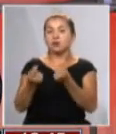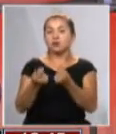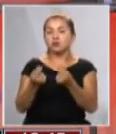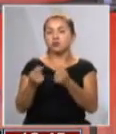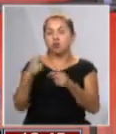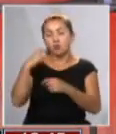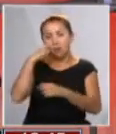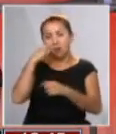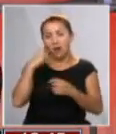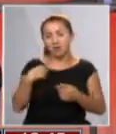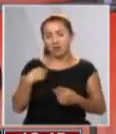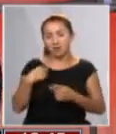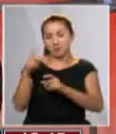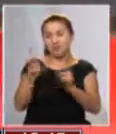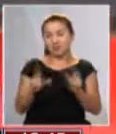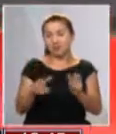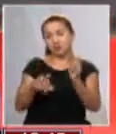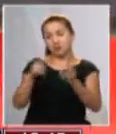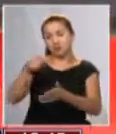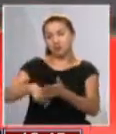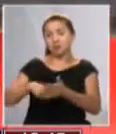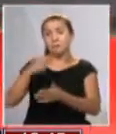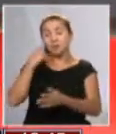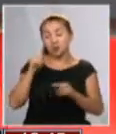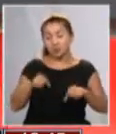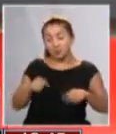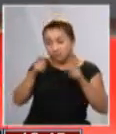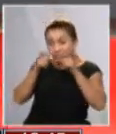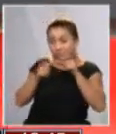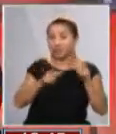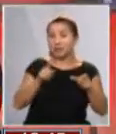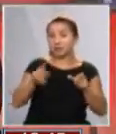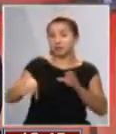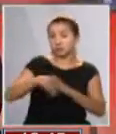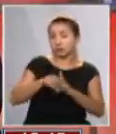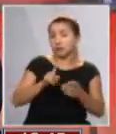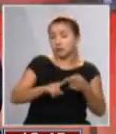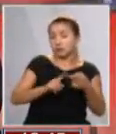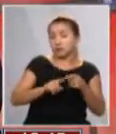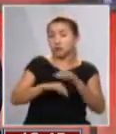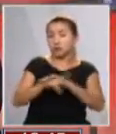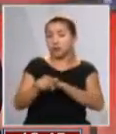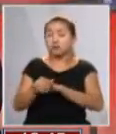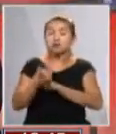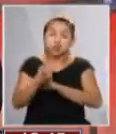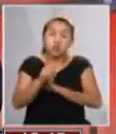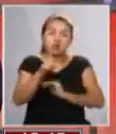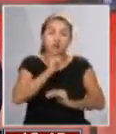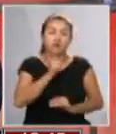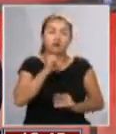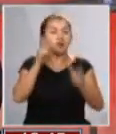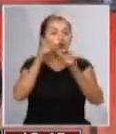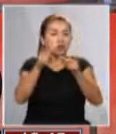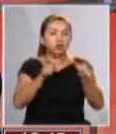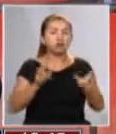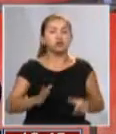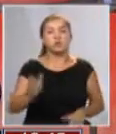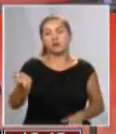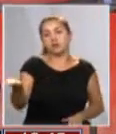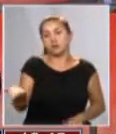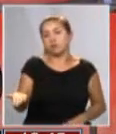fiscalización. Tenemos que considerar que... Es que aquí uno de los fiscalizadores fue el parte del delito. Por supuesto, porque existe falta de controles todavía.